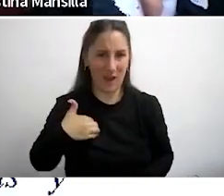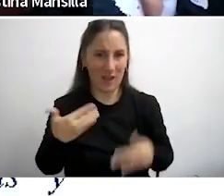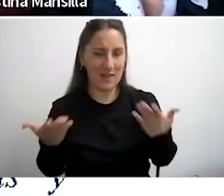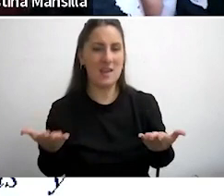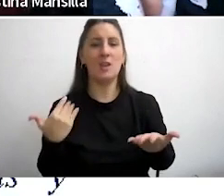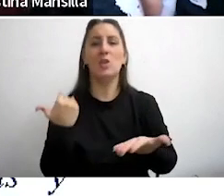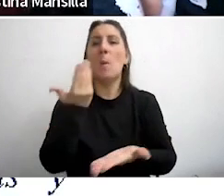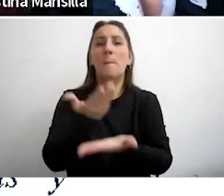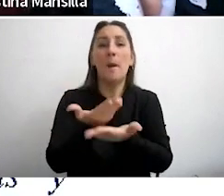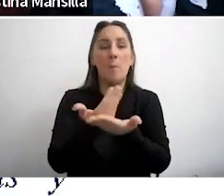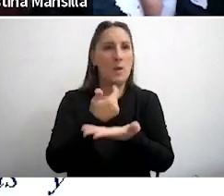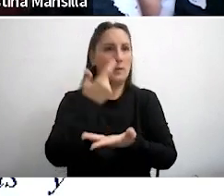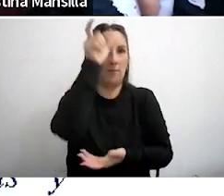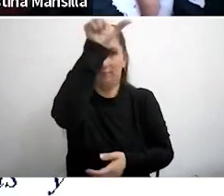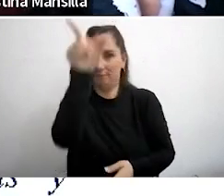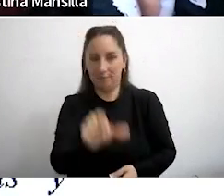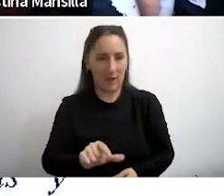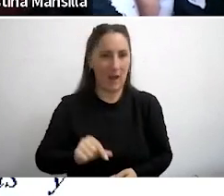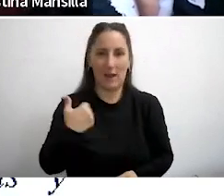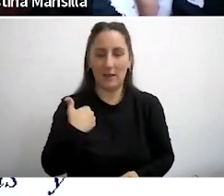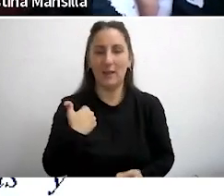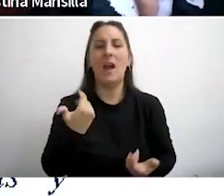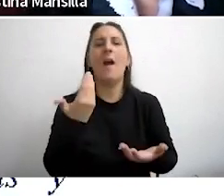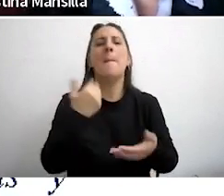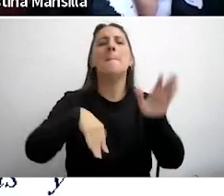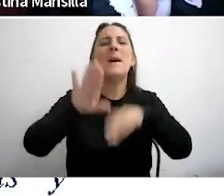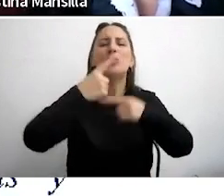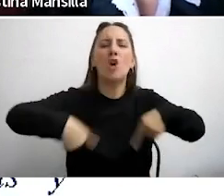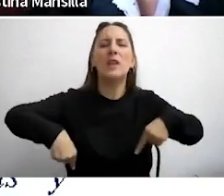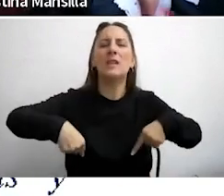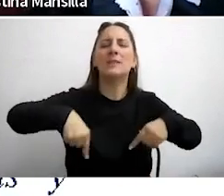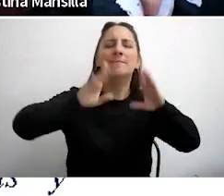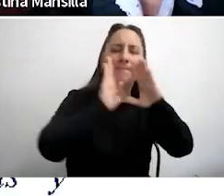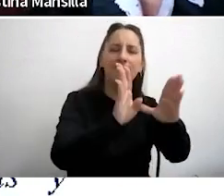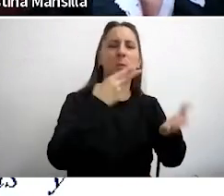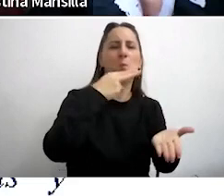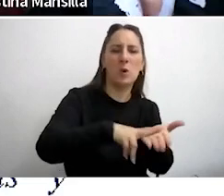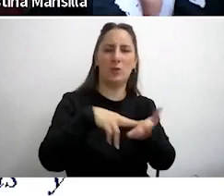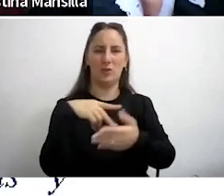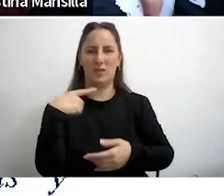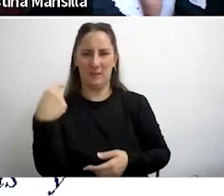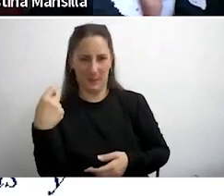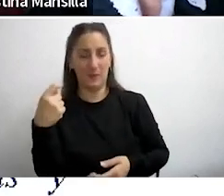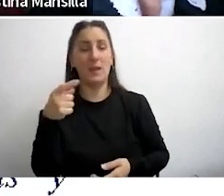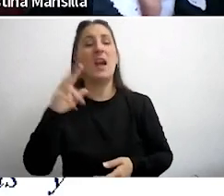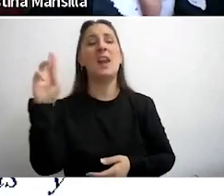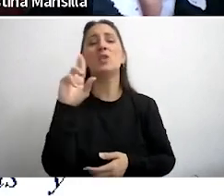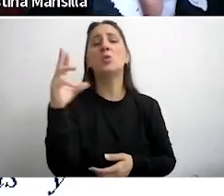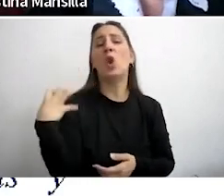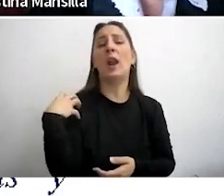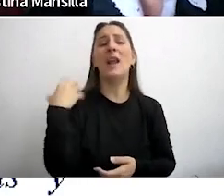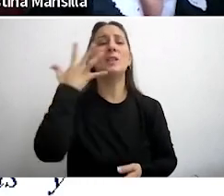es amplia, es tratar de enfocarnos en los aspectos impositivos y previsionales. Y la resolución general